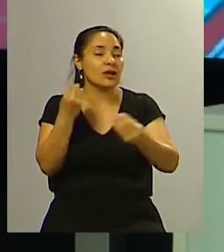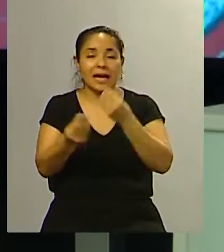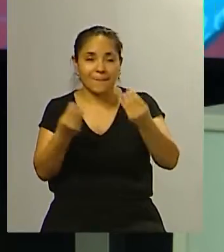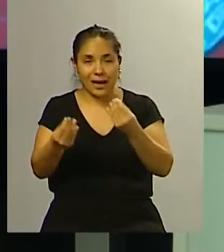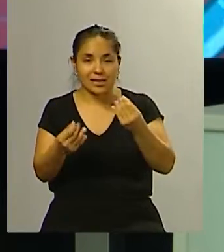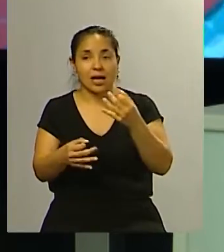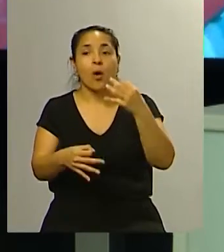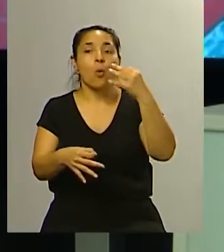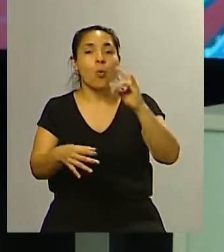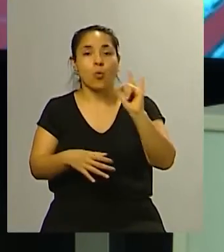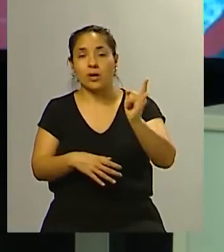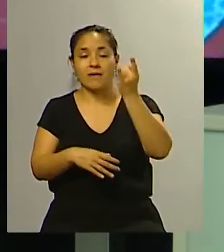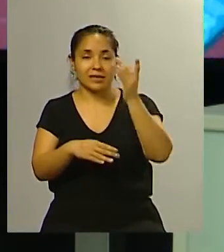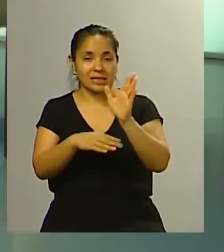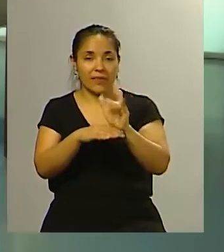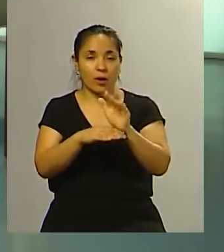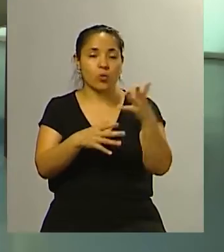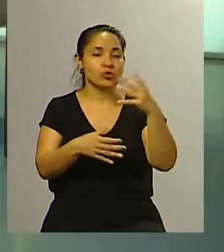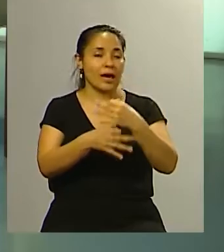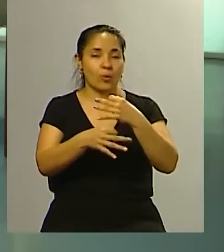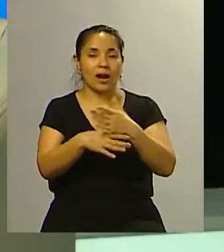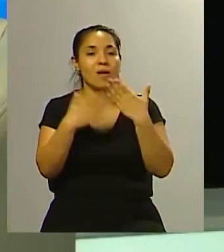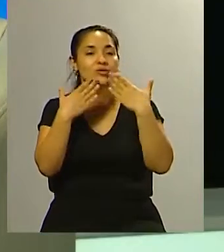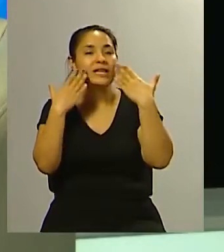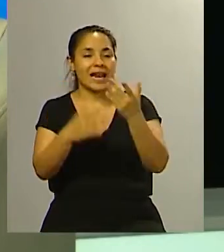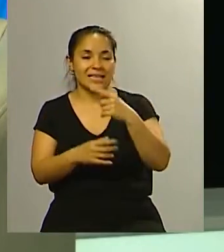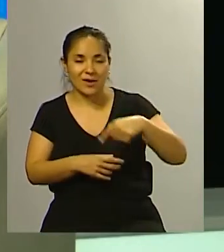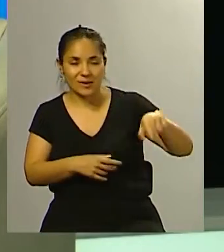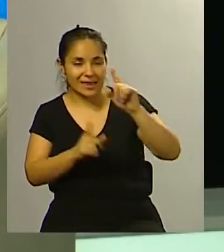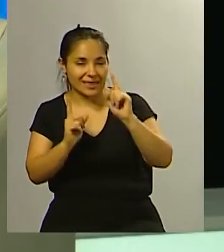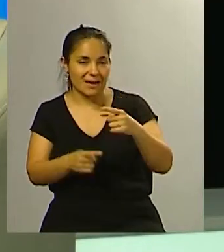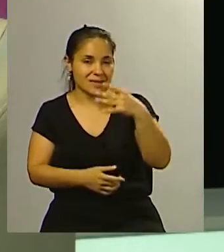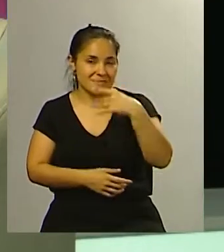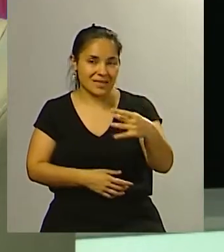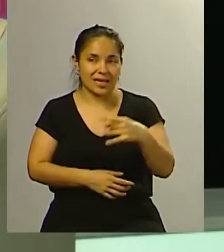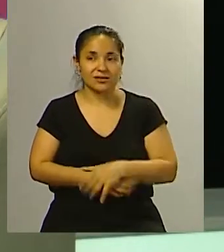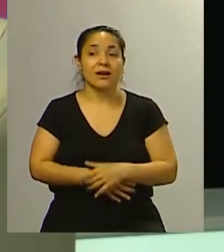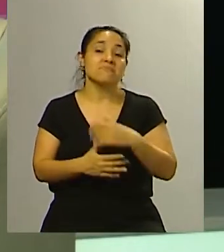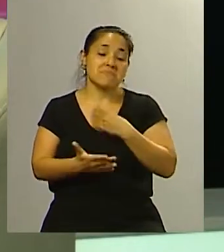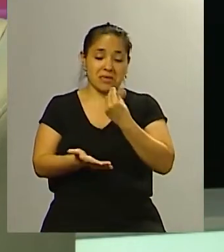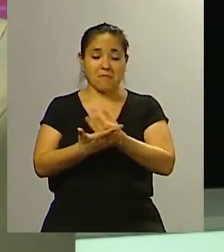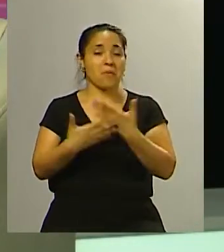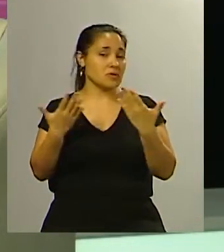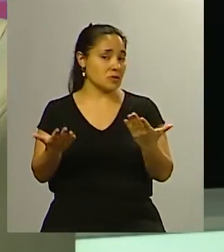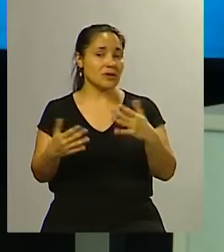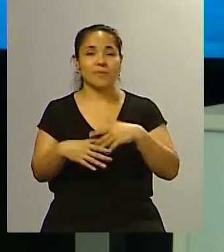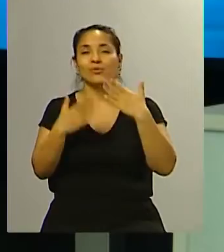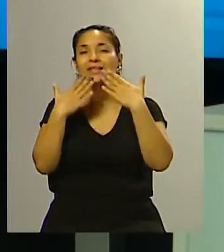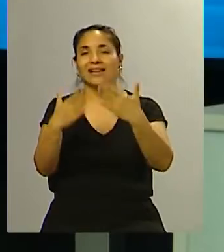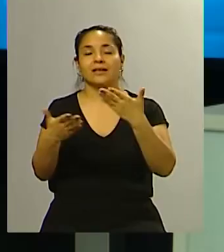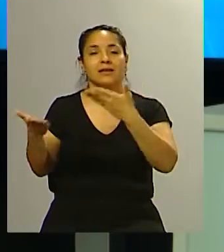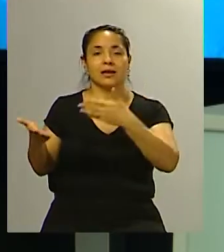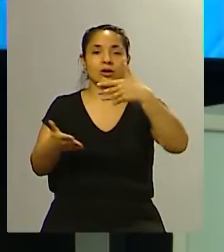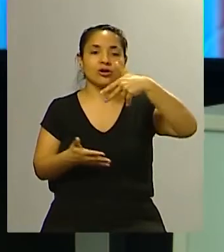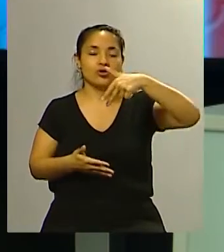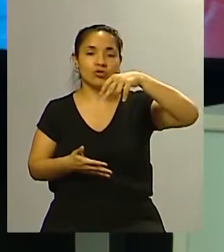la Universidad Nacional de Cuyo. Así es que muchas gracias. Bueno, Claudia, gracias a ustedes. Y bueno, será hasta cualquier momento. Por supuesto. Muchas gracias. Nora